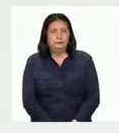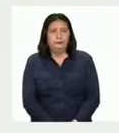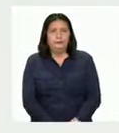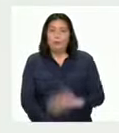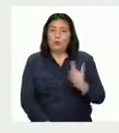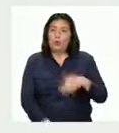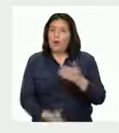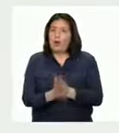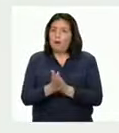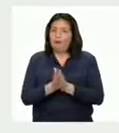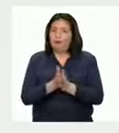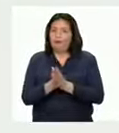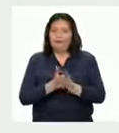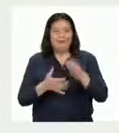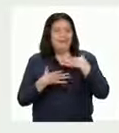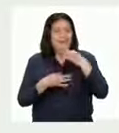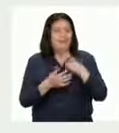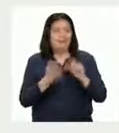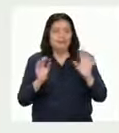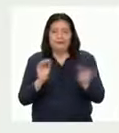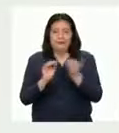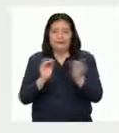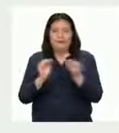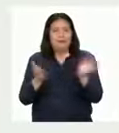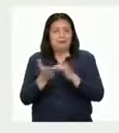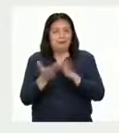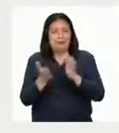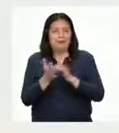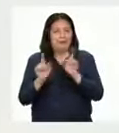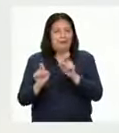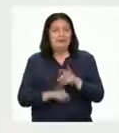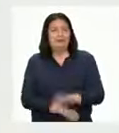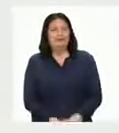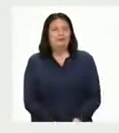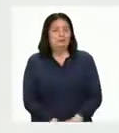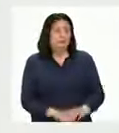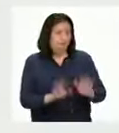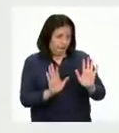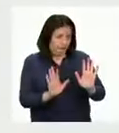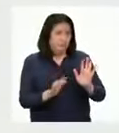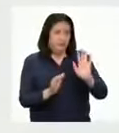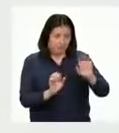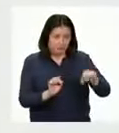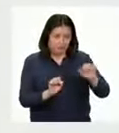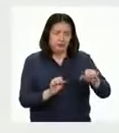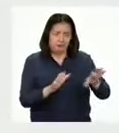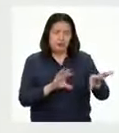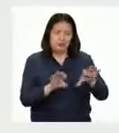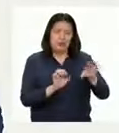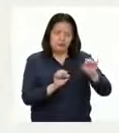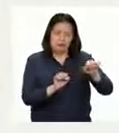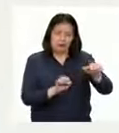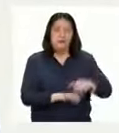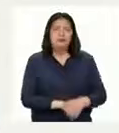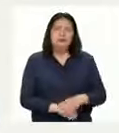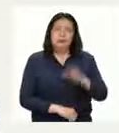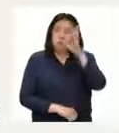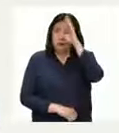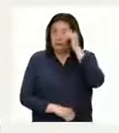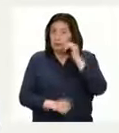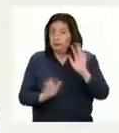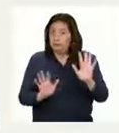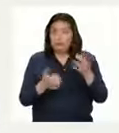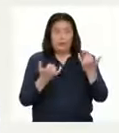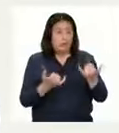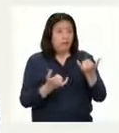Esto está cada vez más interesante. Quiero agregar más preguntas ya. Enseguida lo haremos, Patti. Chicas y